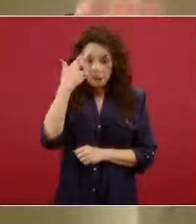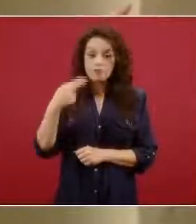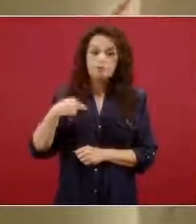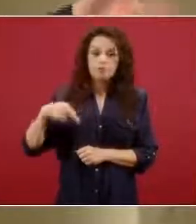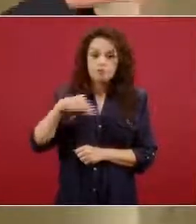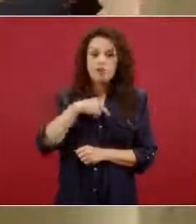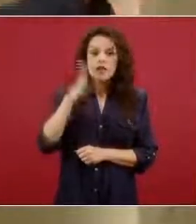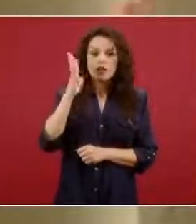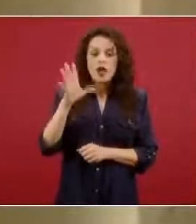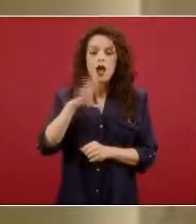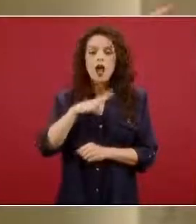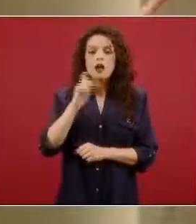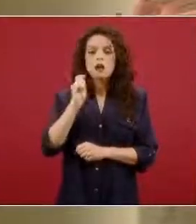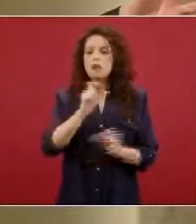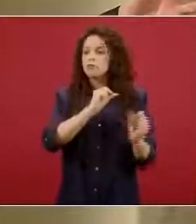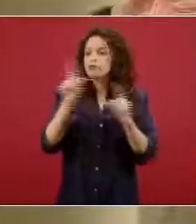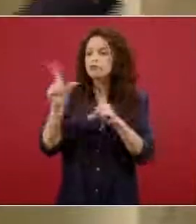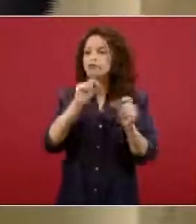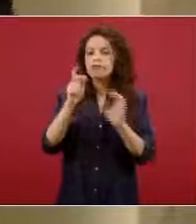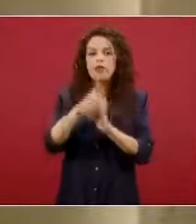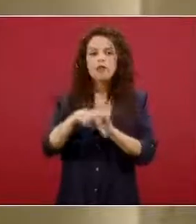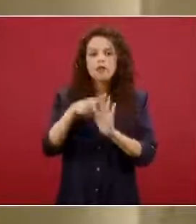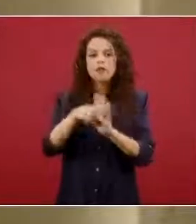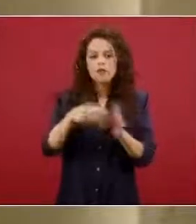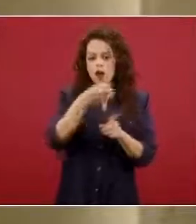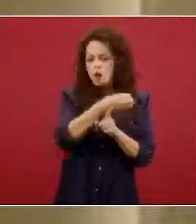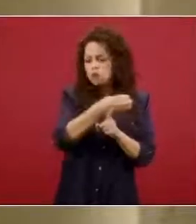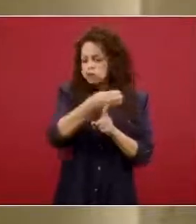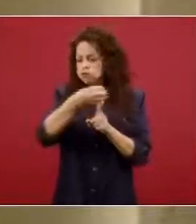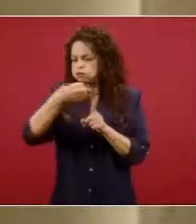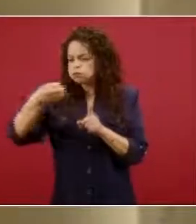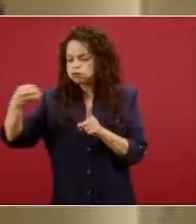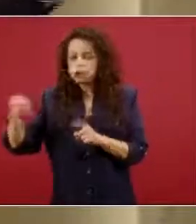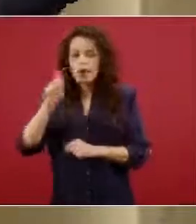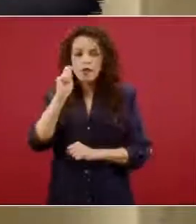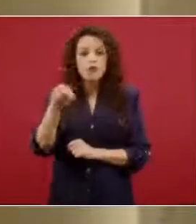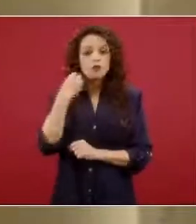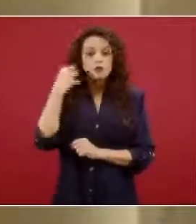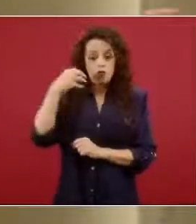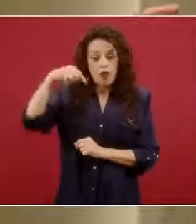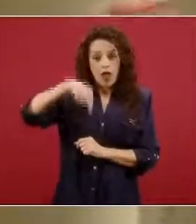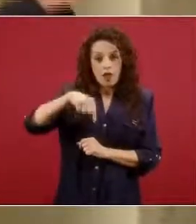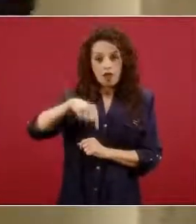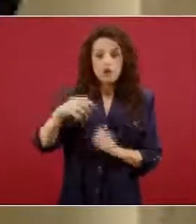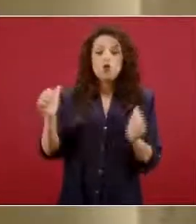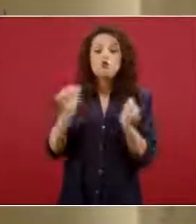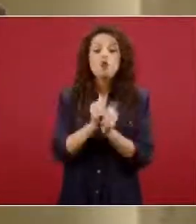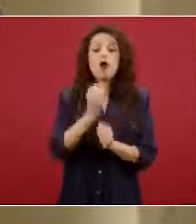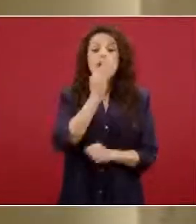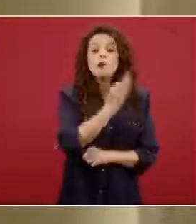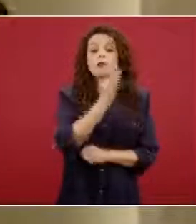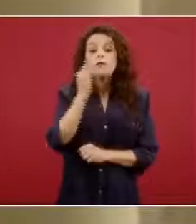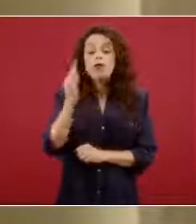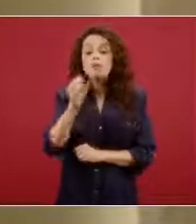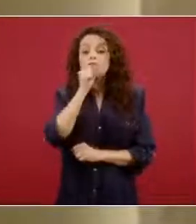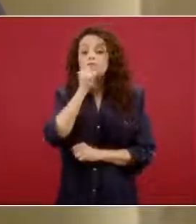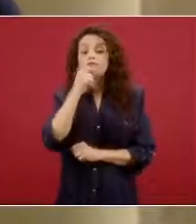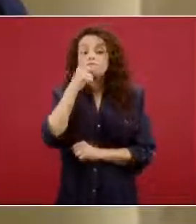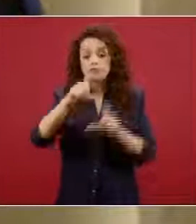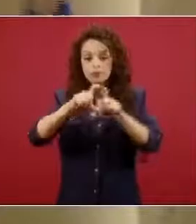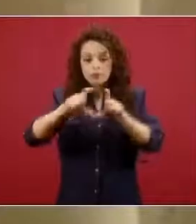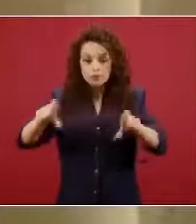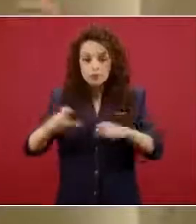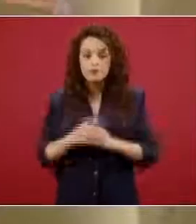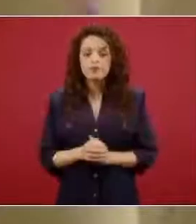secuencia de videos de la conferencia de prensa, fechados, en donde fuimos mostrando